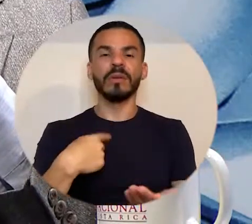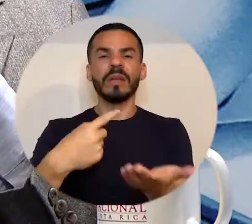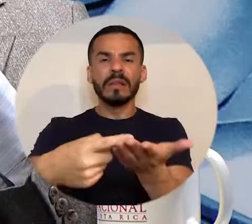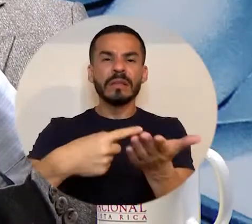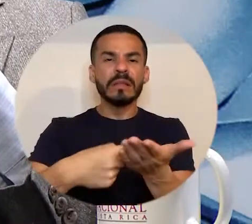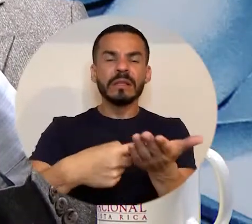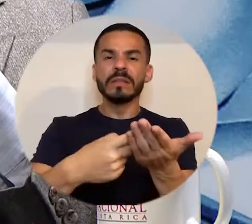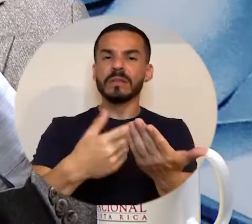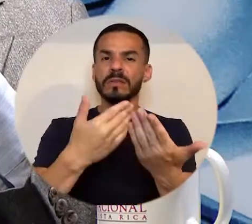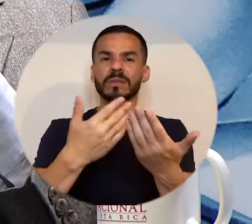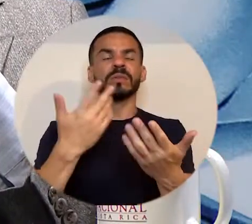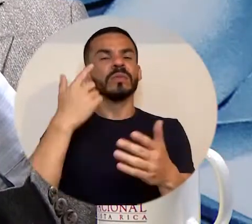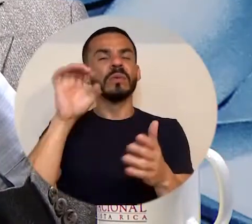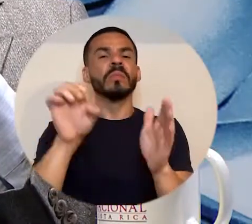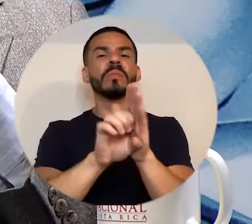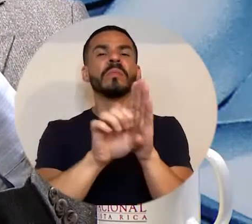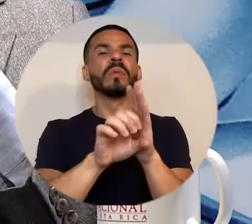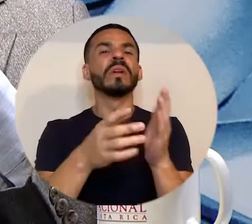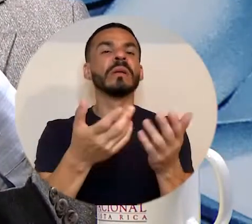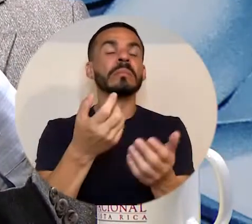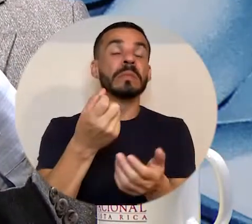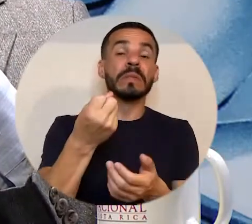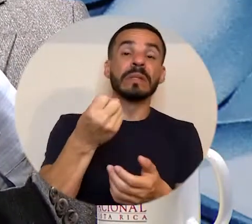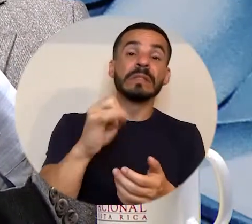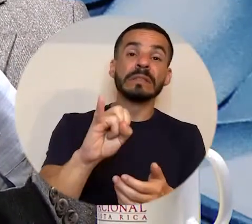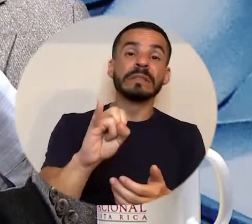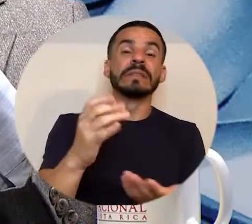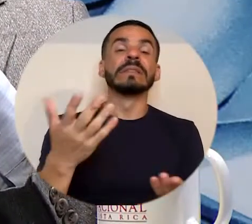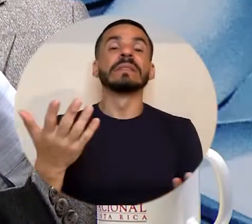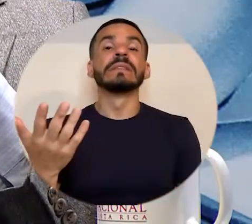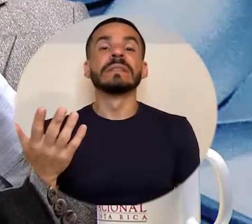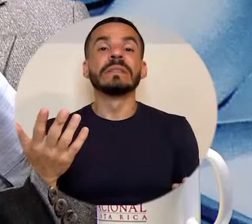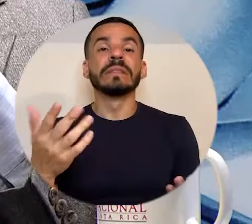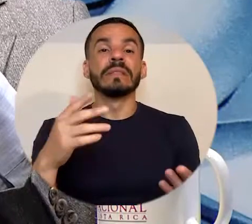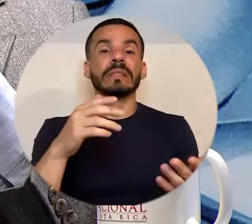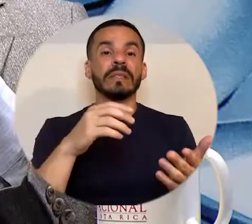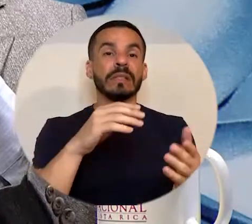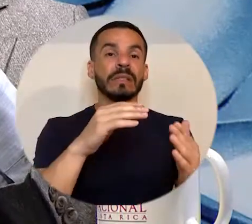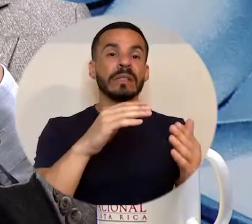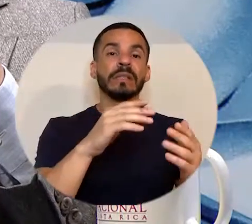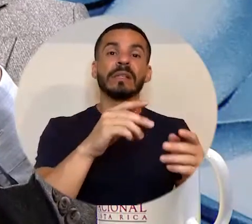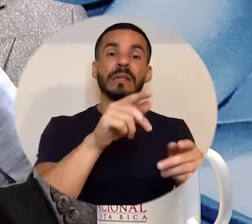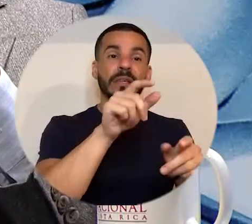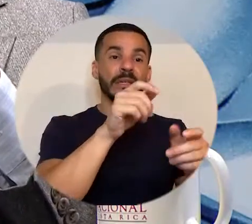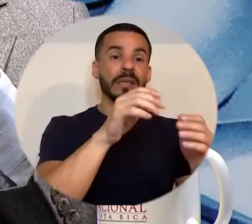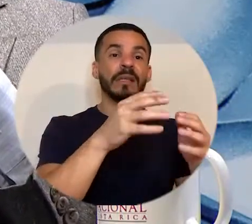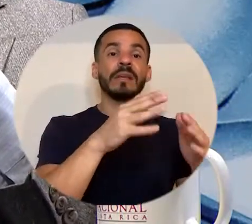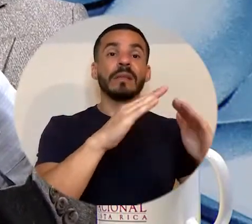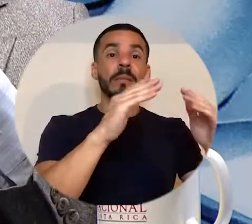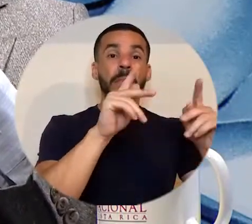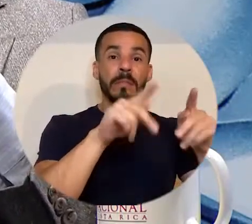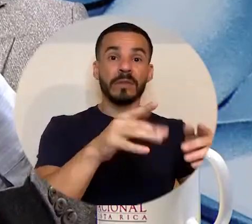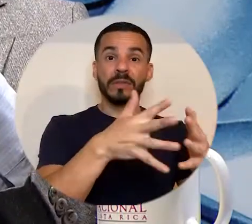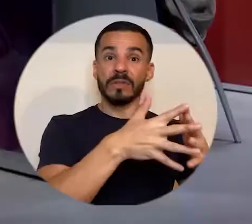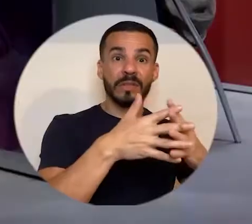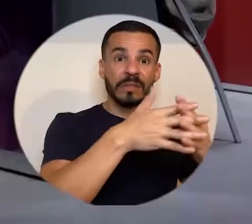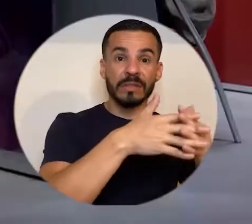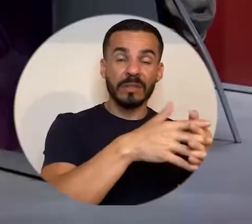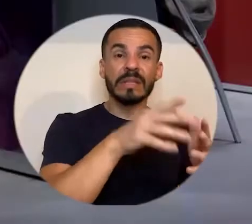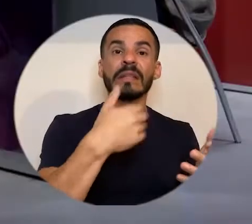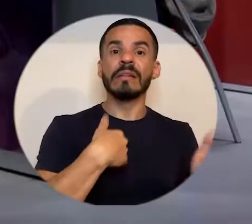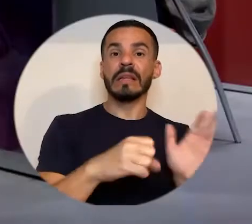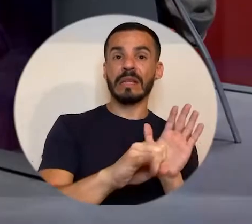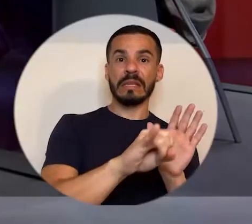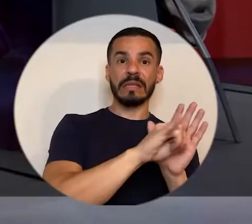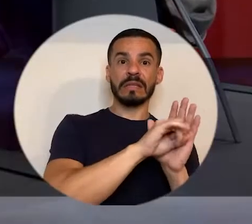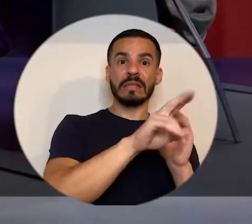discusión abierta, por ejemplo, si los ciudadanos estadounidenses deberían de tener una identidad